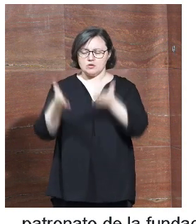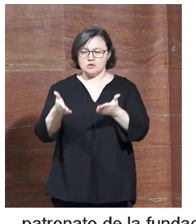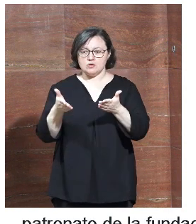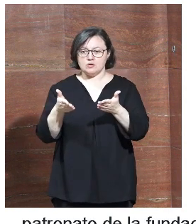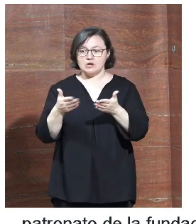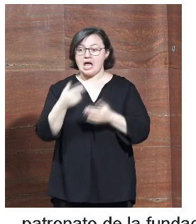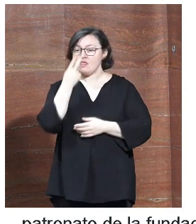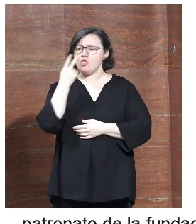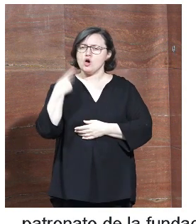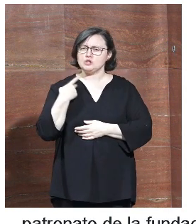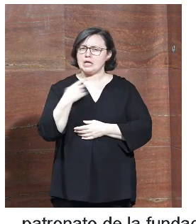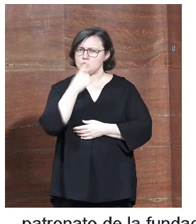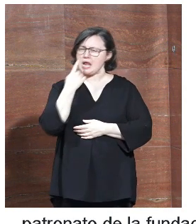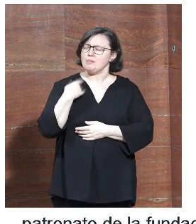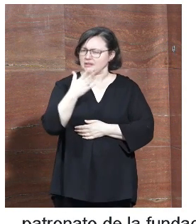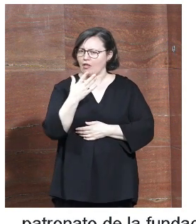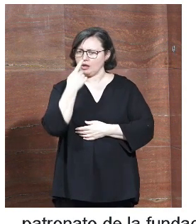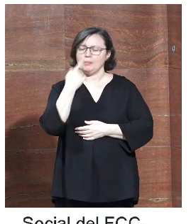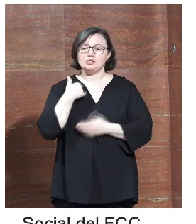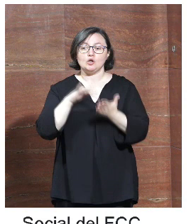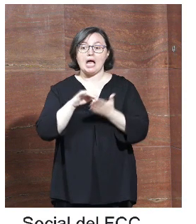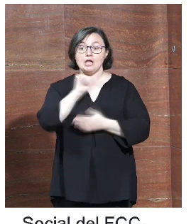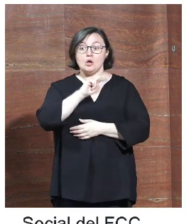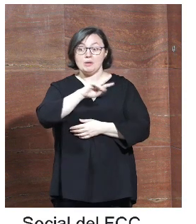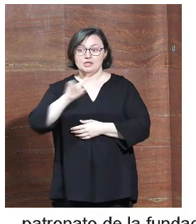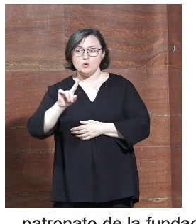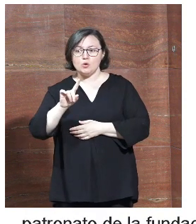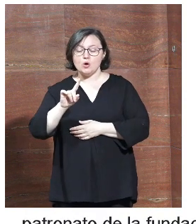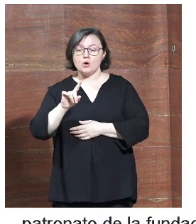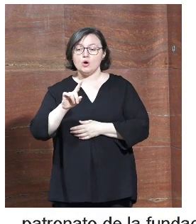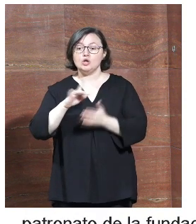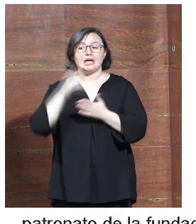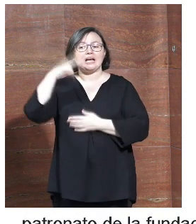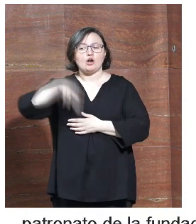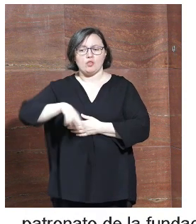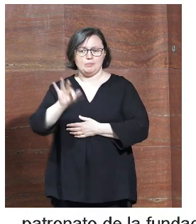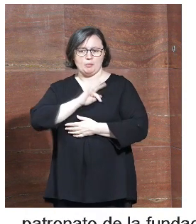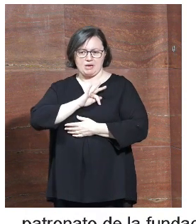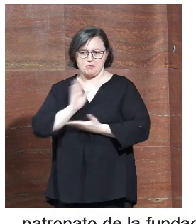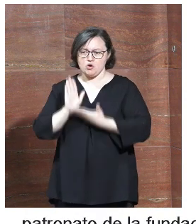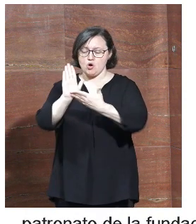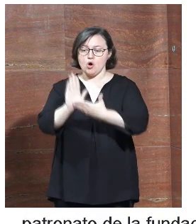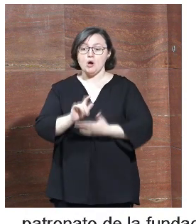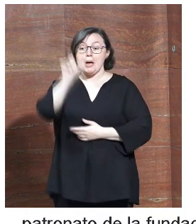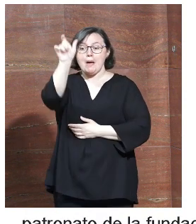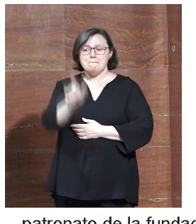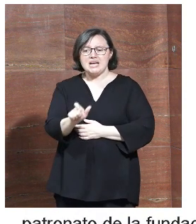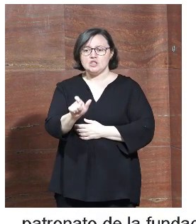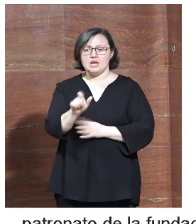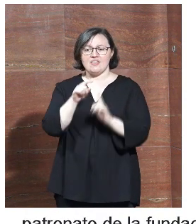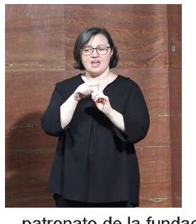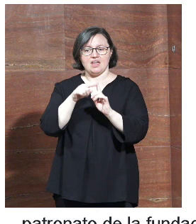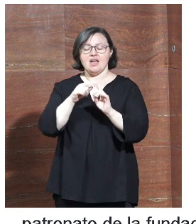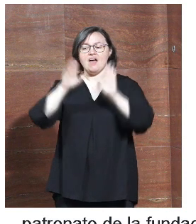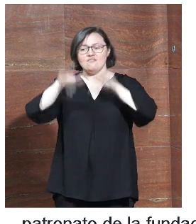hace un año, el año pasado, en el 2021, pues fue reconocida como persona de renombre ciudadano